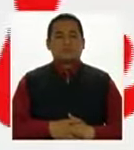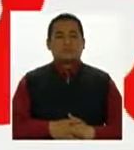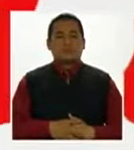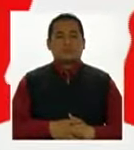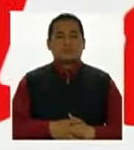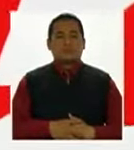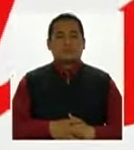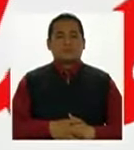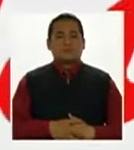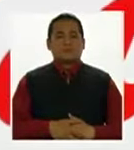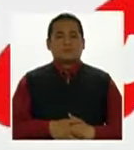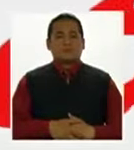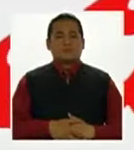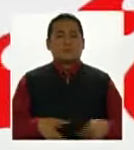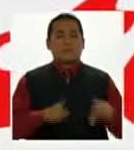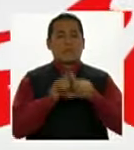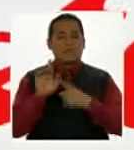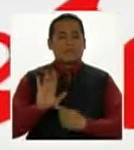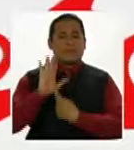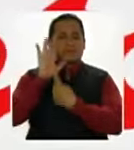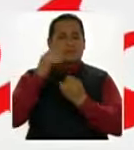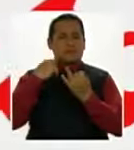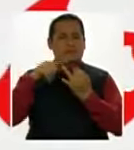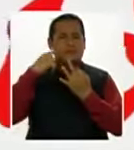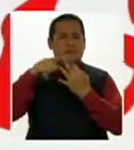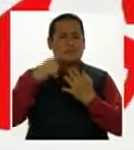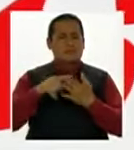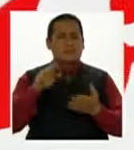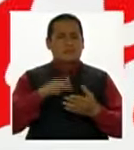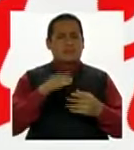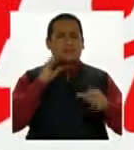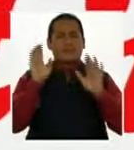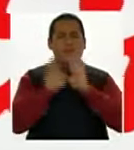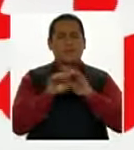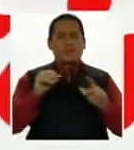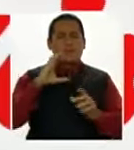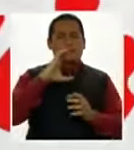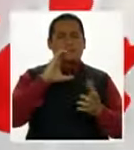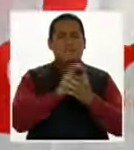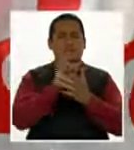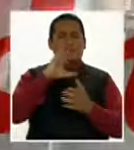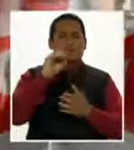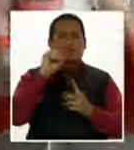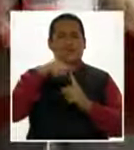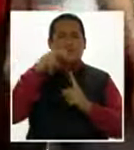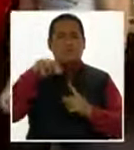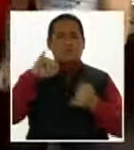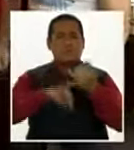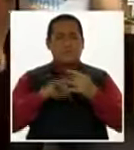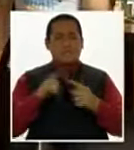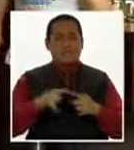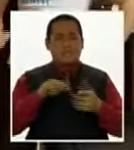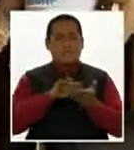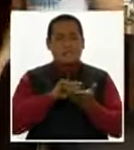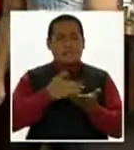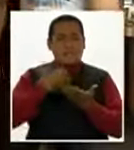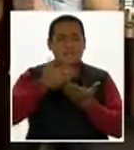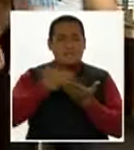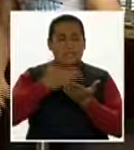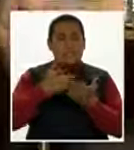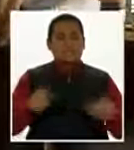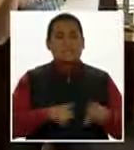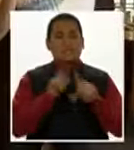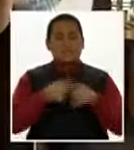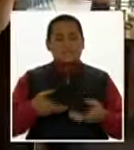la Teletón. Además presentarán novedosas secuencias como los chicotones, que por medio de mensajes de